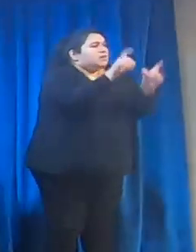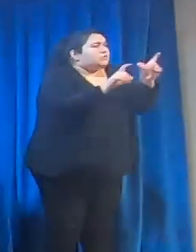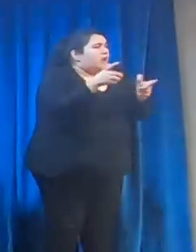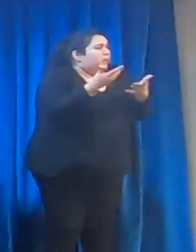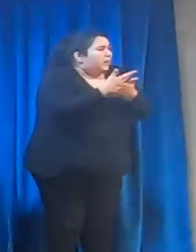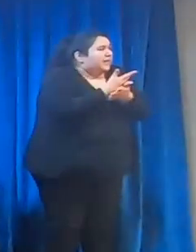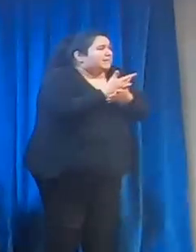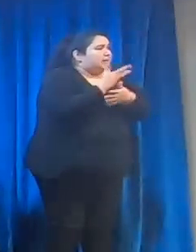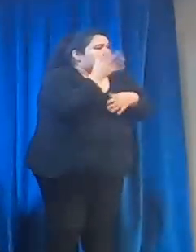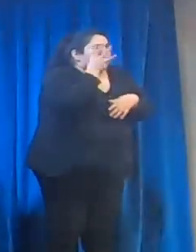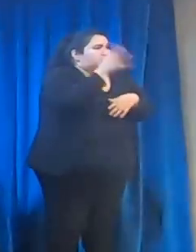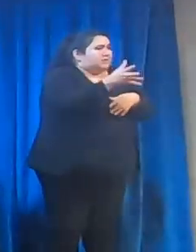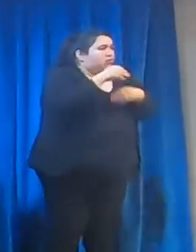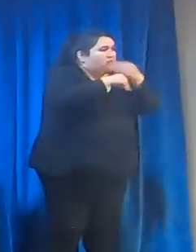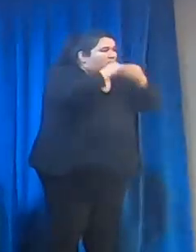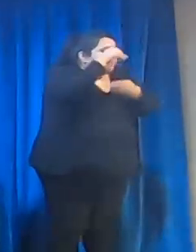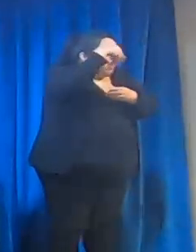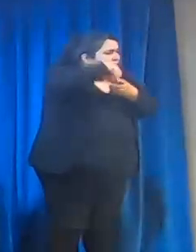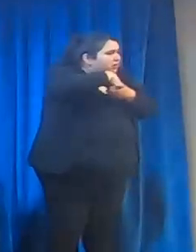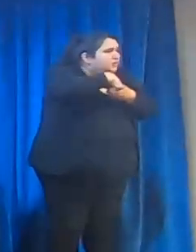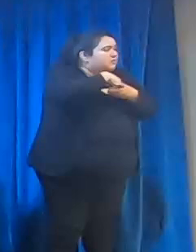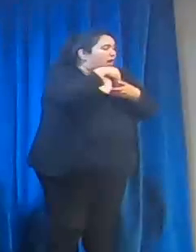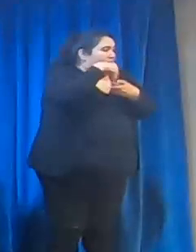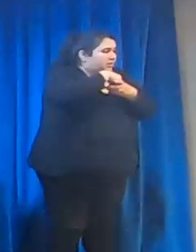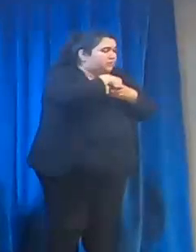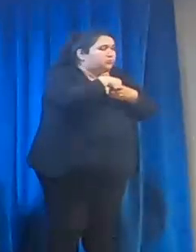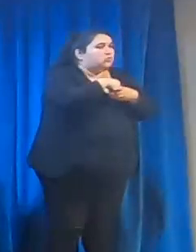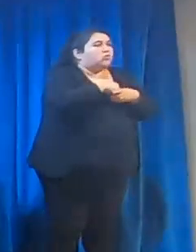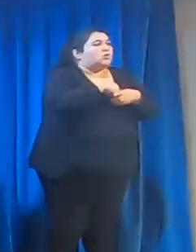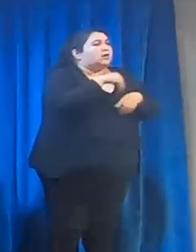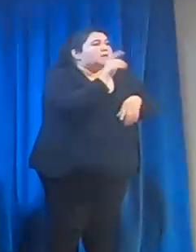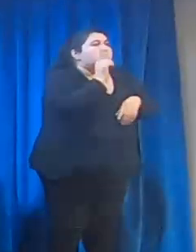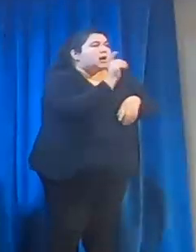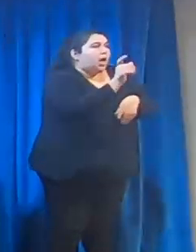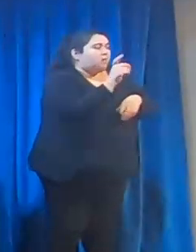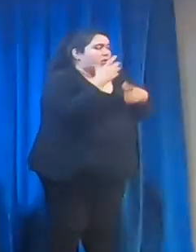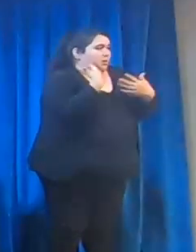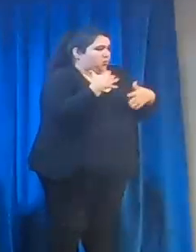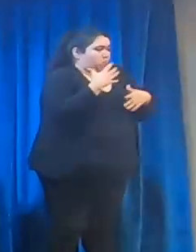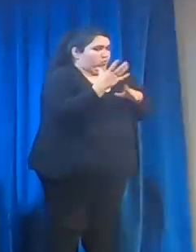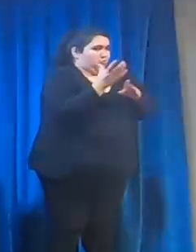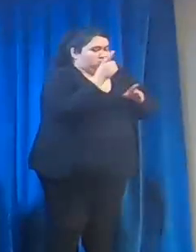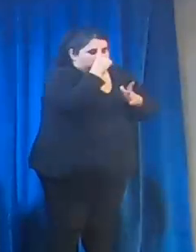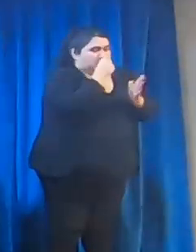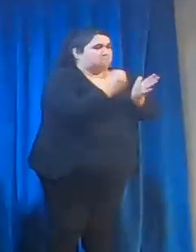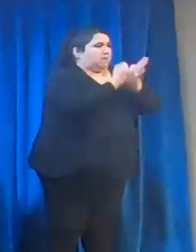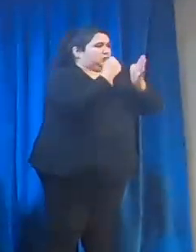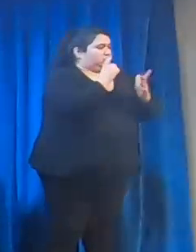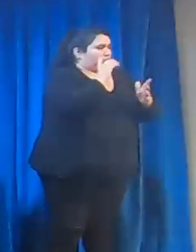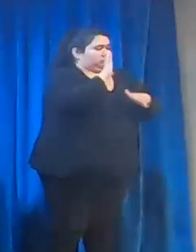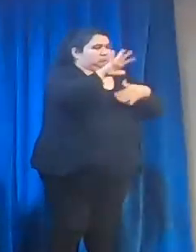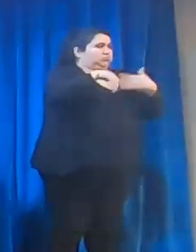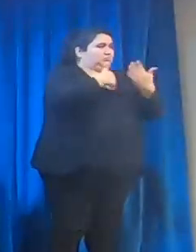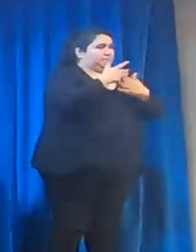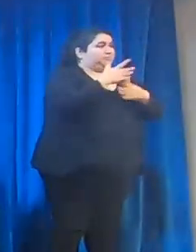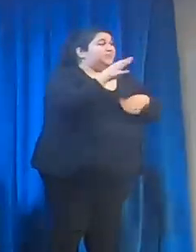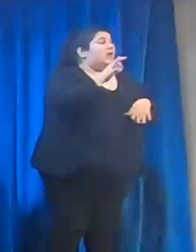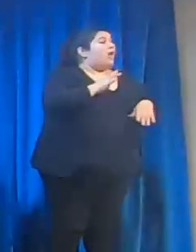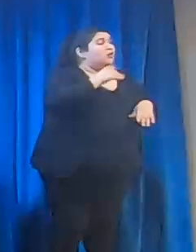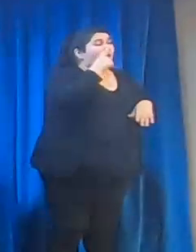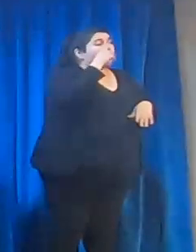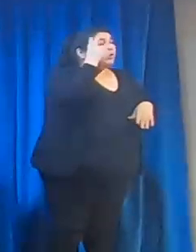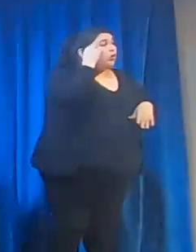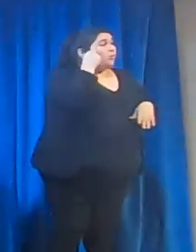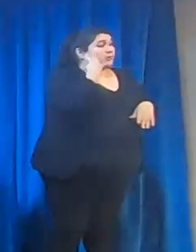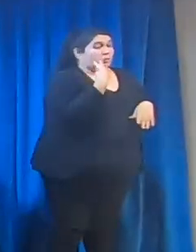a algunas familias, y que iba a generar tanto lío. Entonces yo vi el problema en el año 94 con